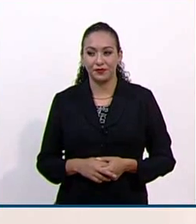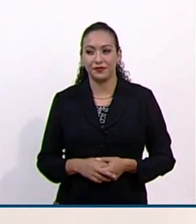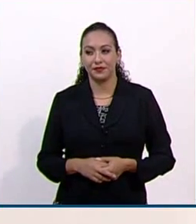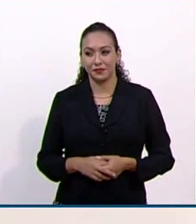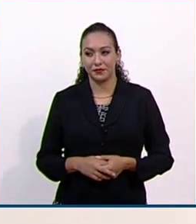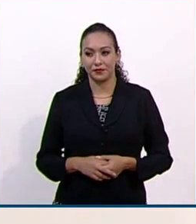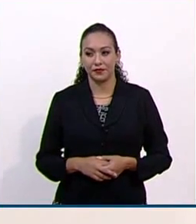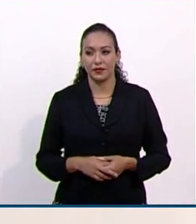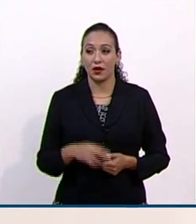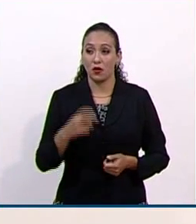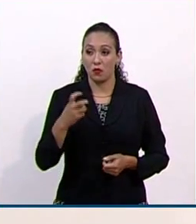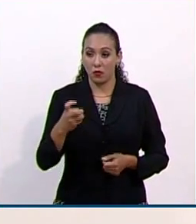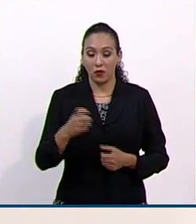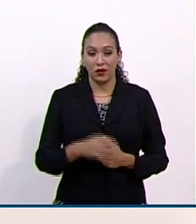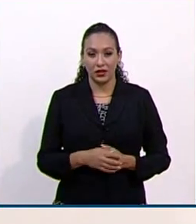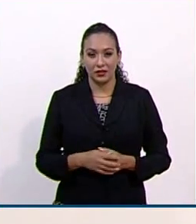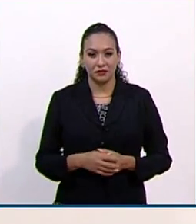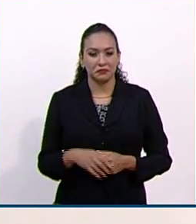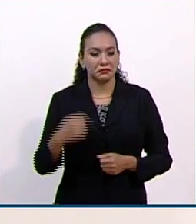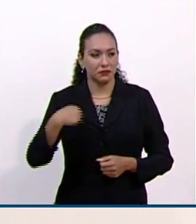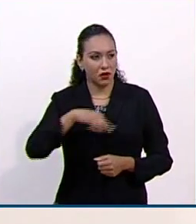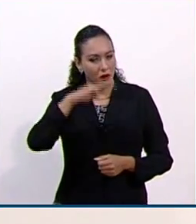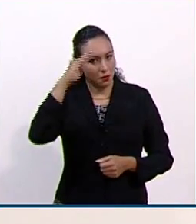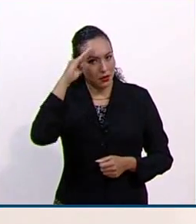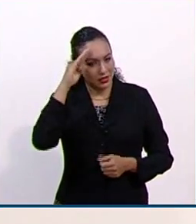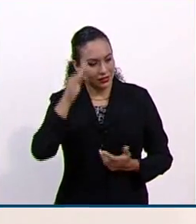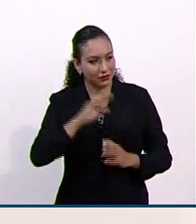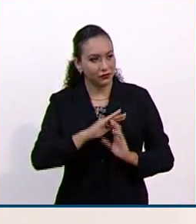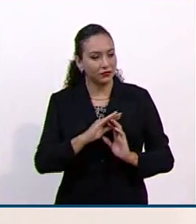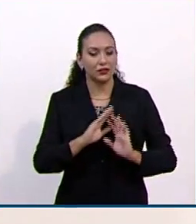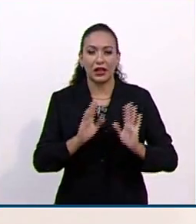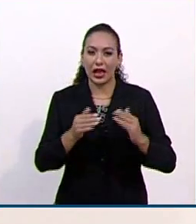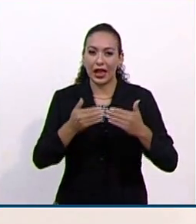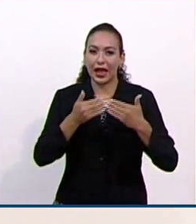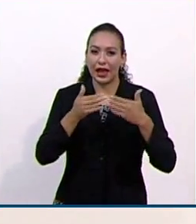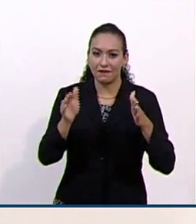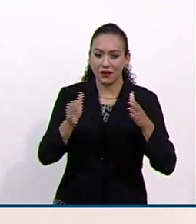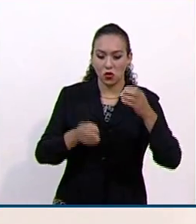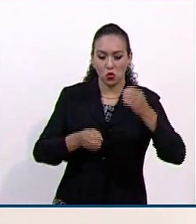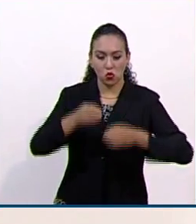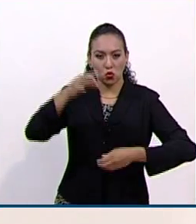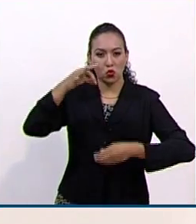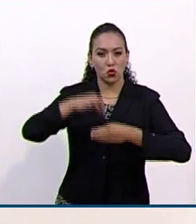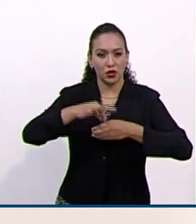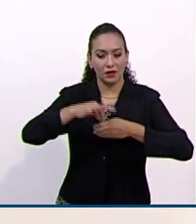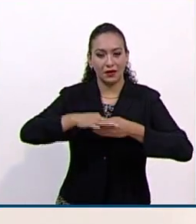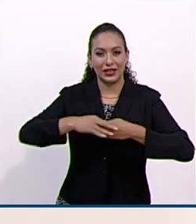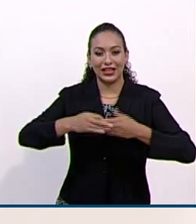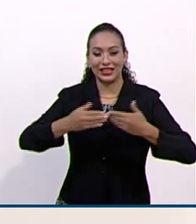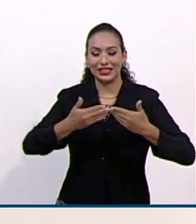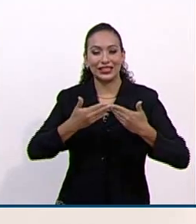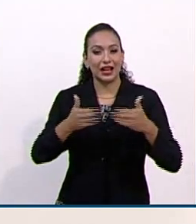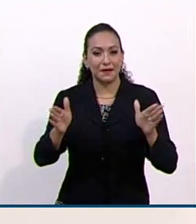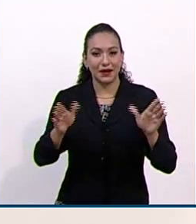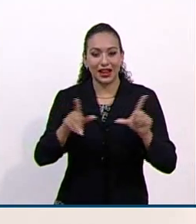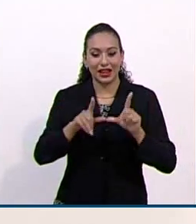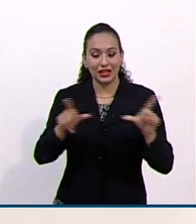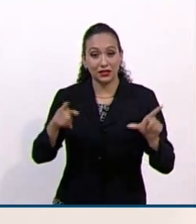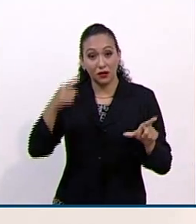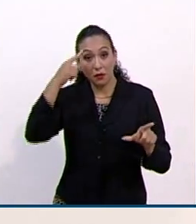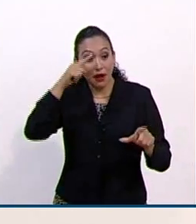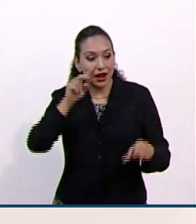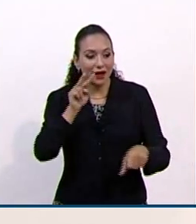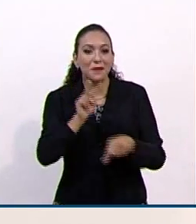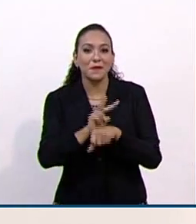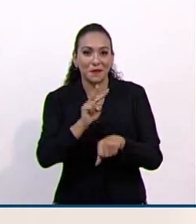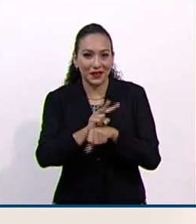Ello es que hemos pensado en abrir un tribunal electoral de puertas abiertas para ser observado cómo